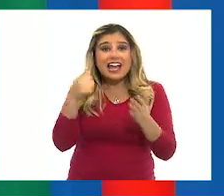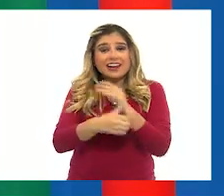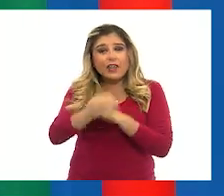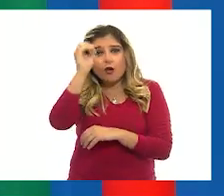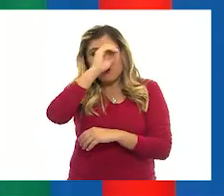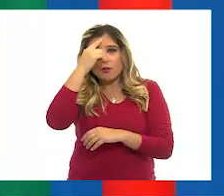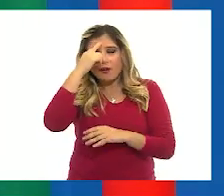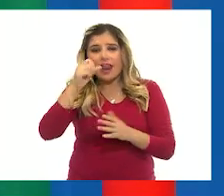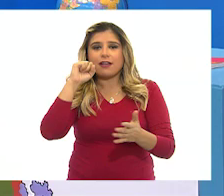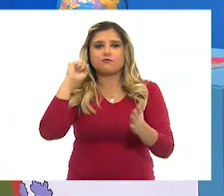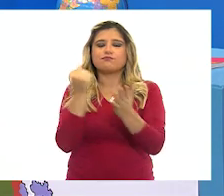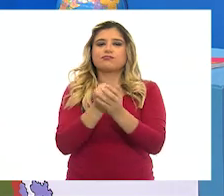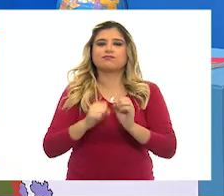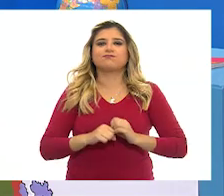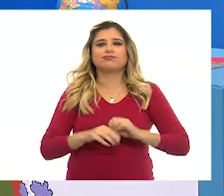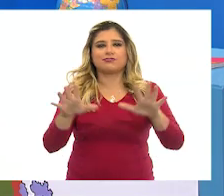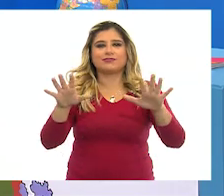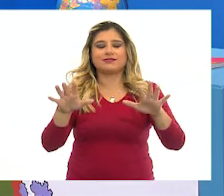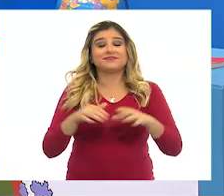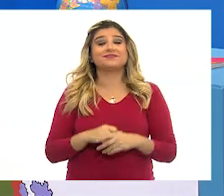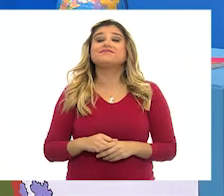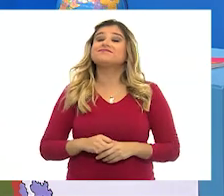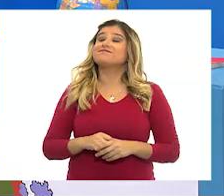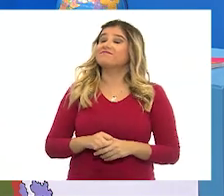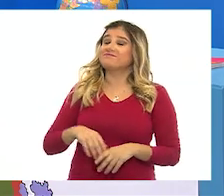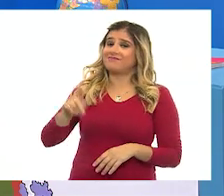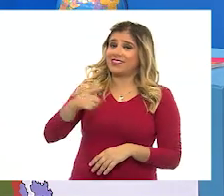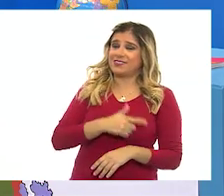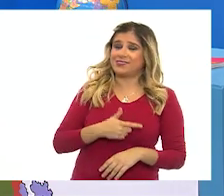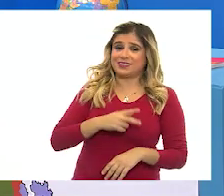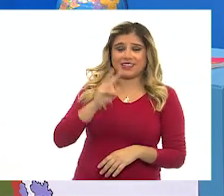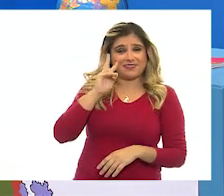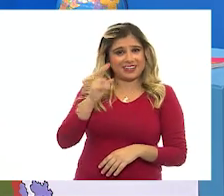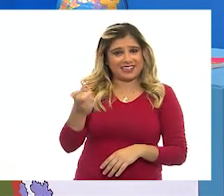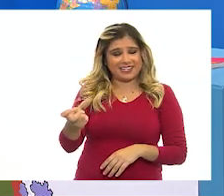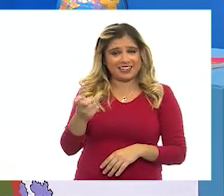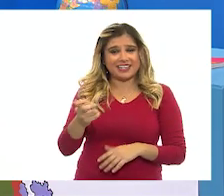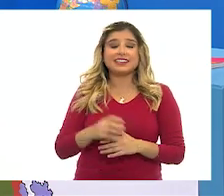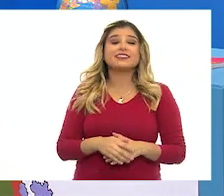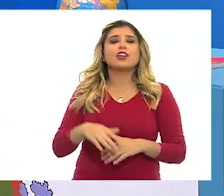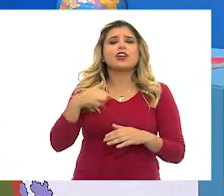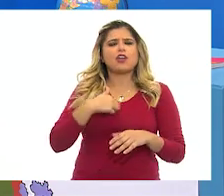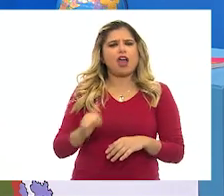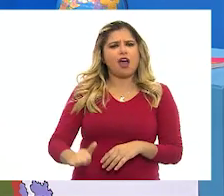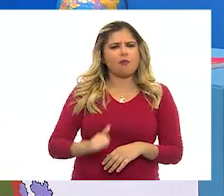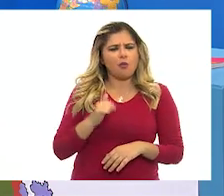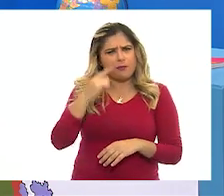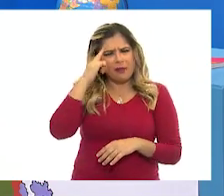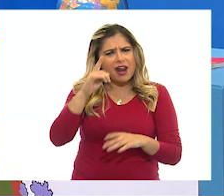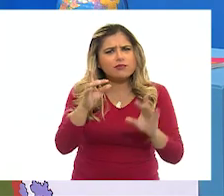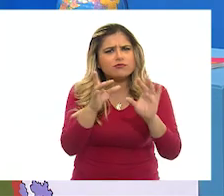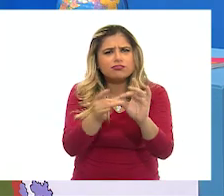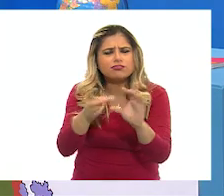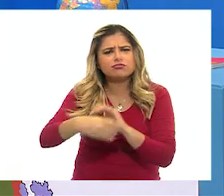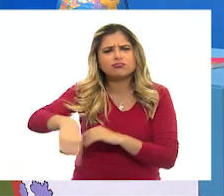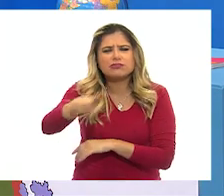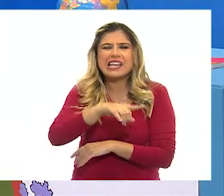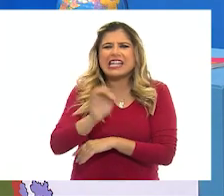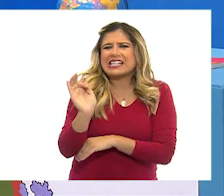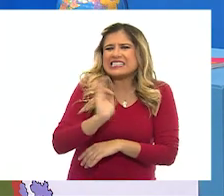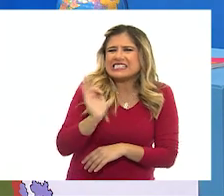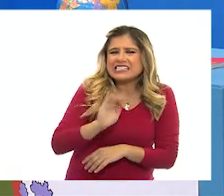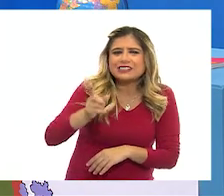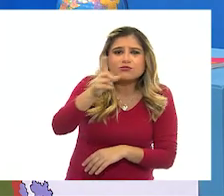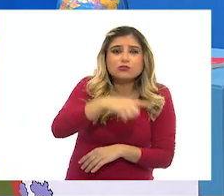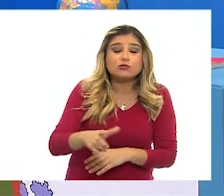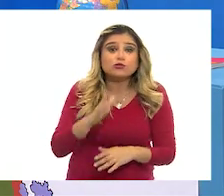su publicación. Me alegra escuchar eso, María. Alumnas y alumnos en casa, aprovecho para recordarles que si por algún motivo